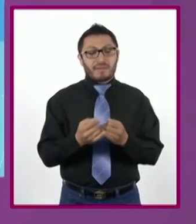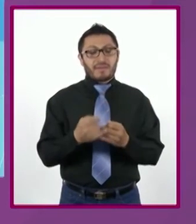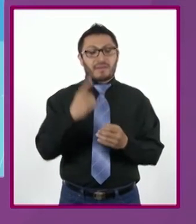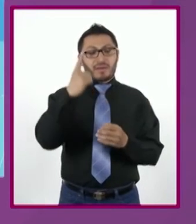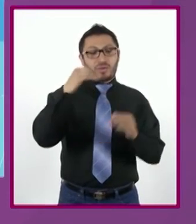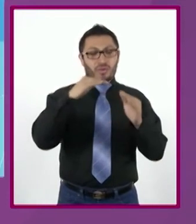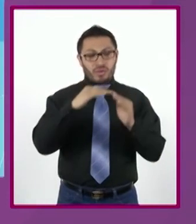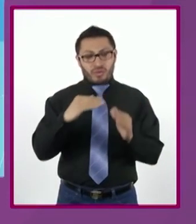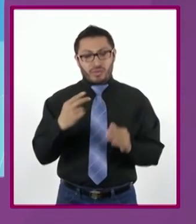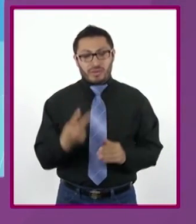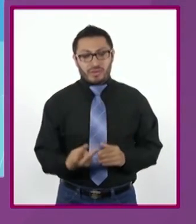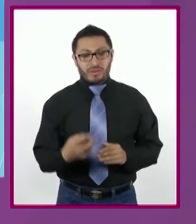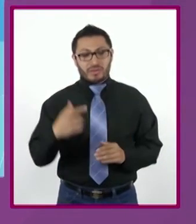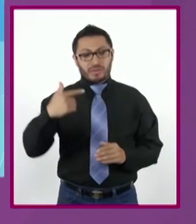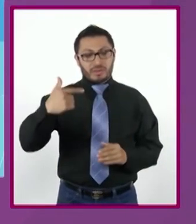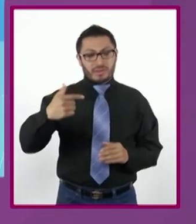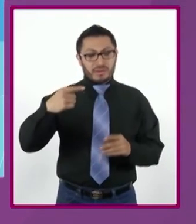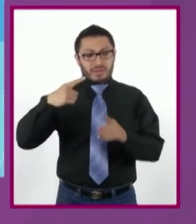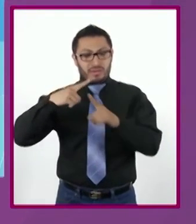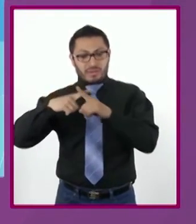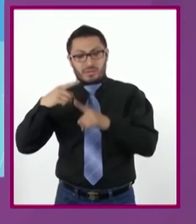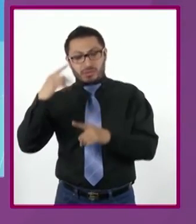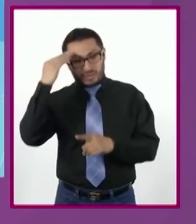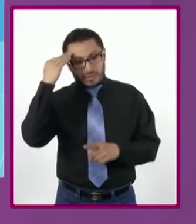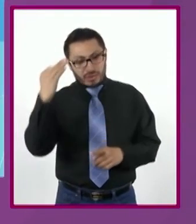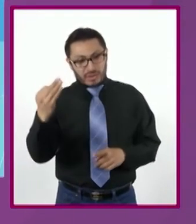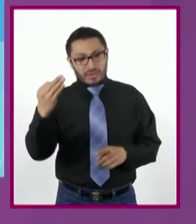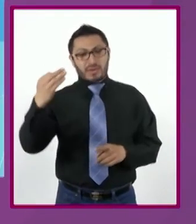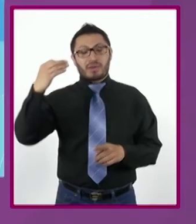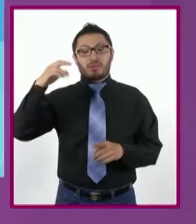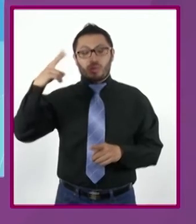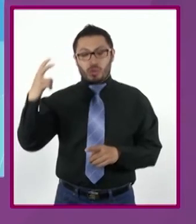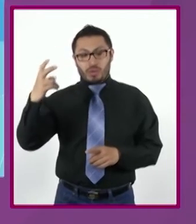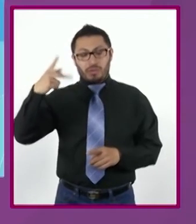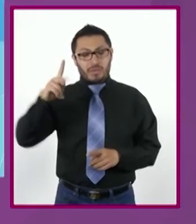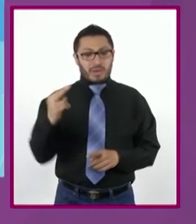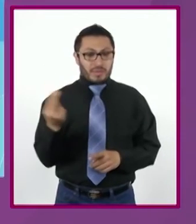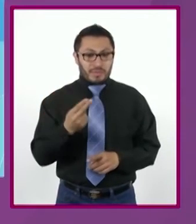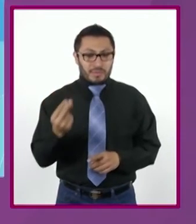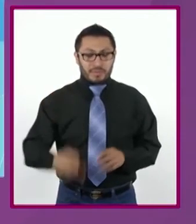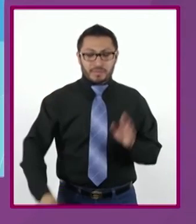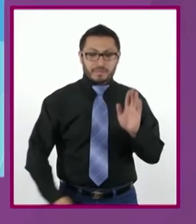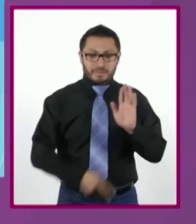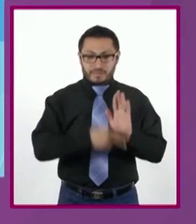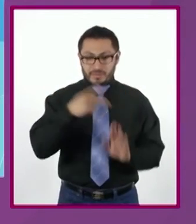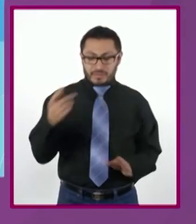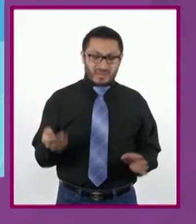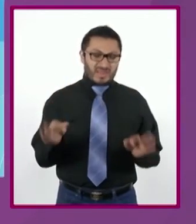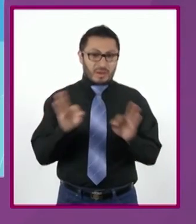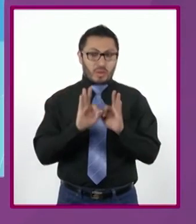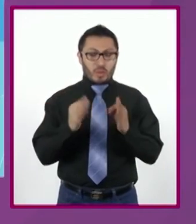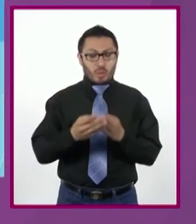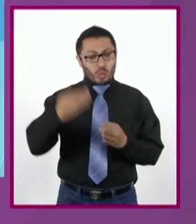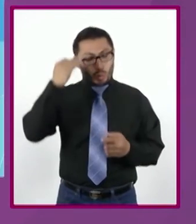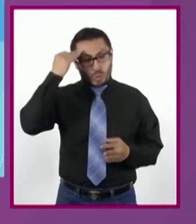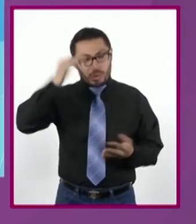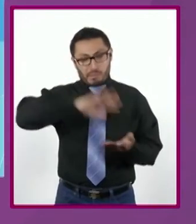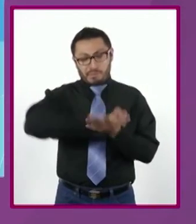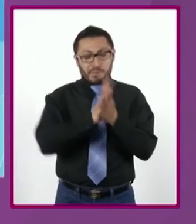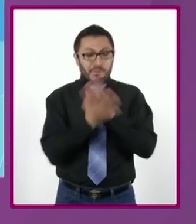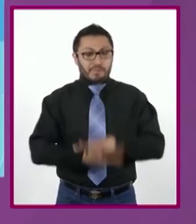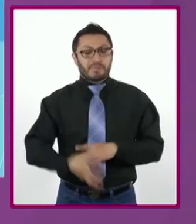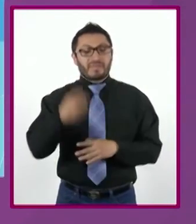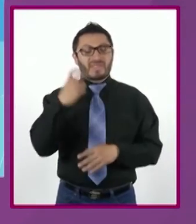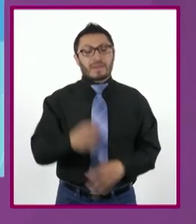de la gravedad por el tiempo al cuadrado. Pero necesitamos reescribirla en términos del tiempo, con lo